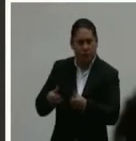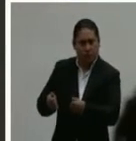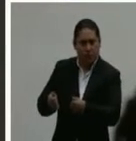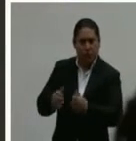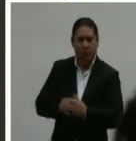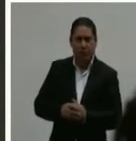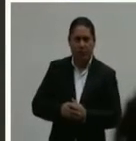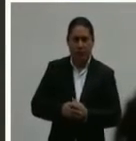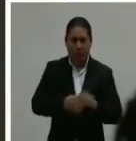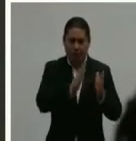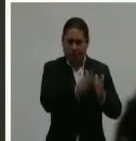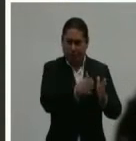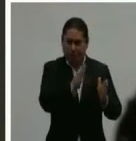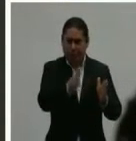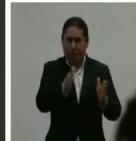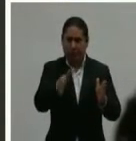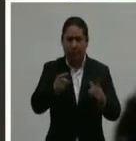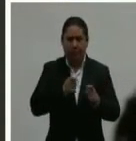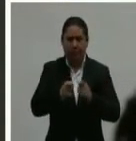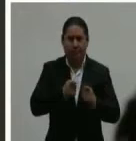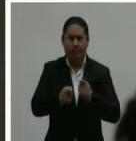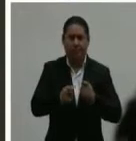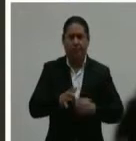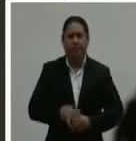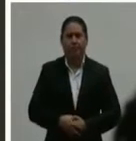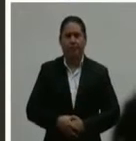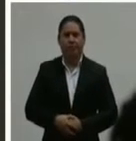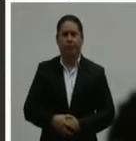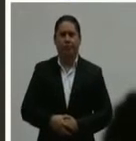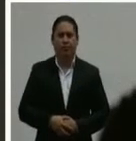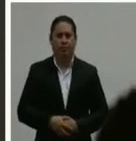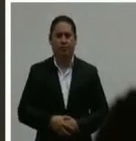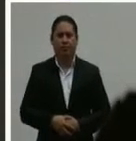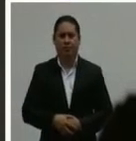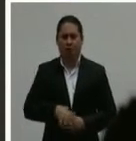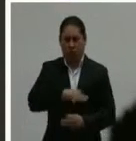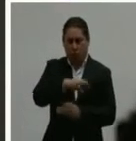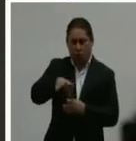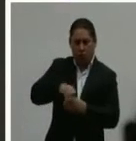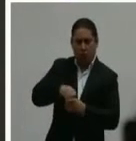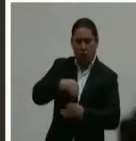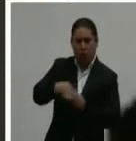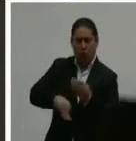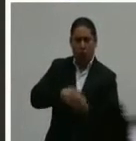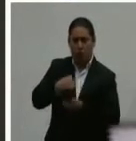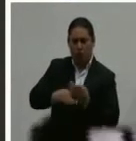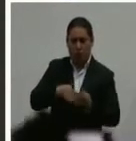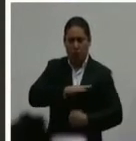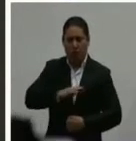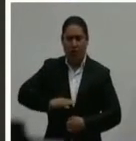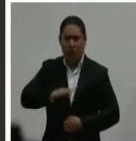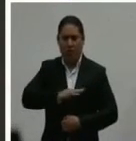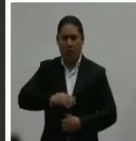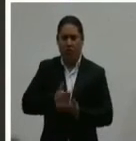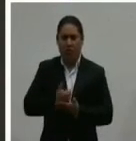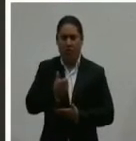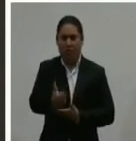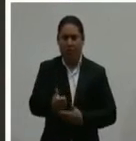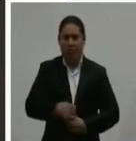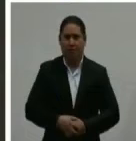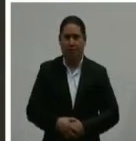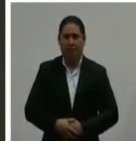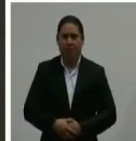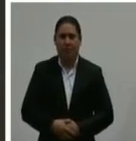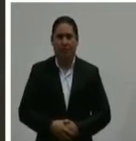por clasificación administrativa, los recursos a los municipios,